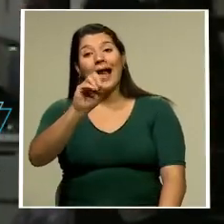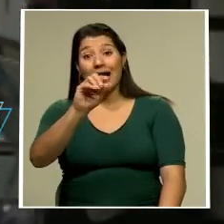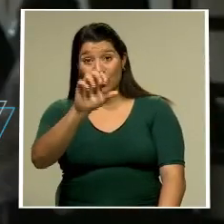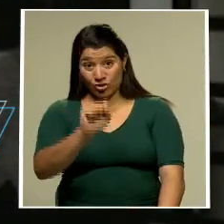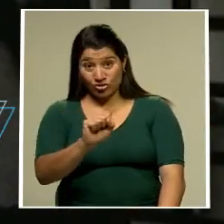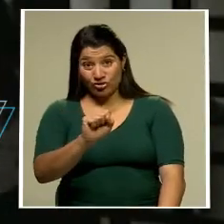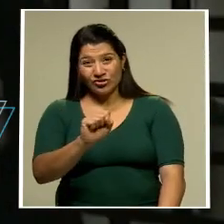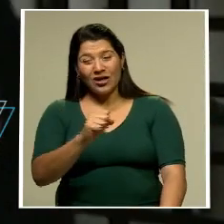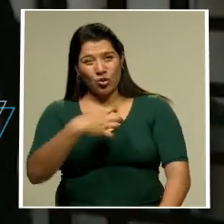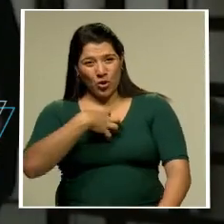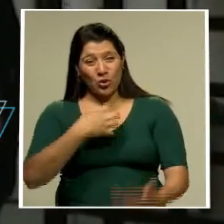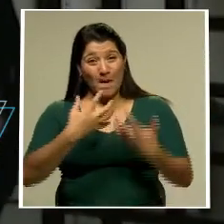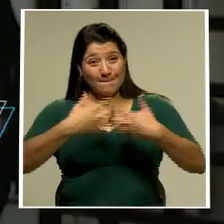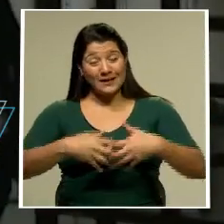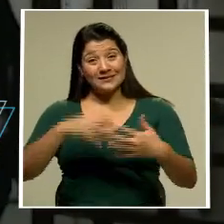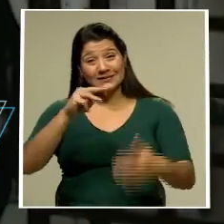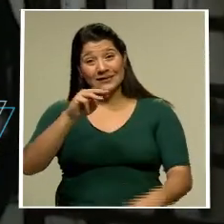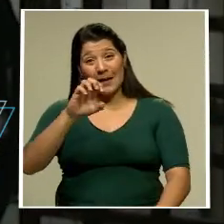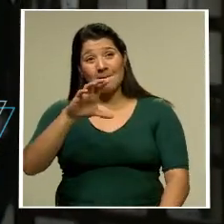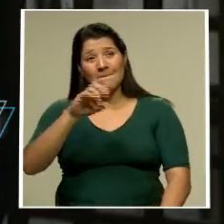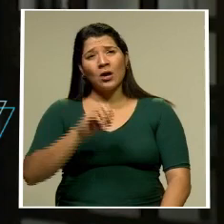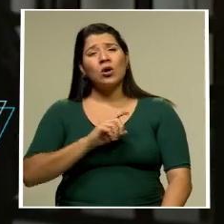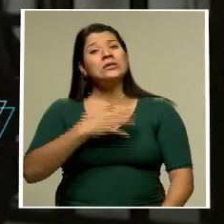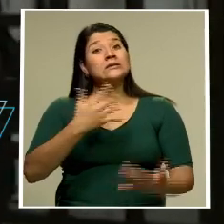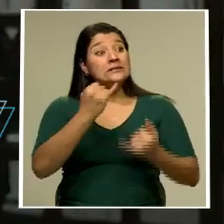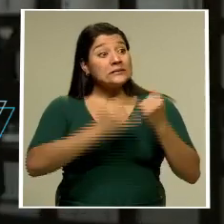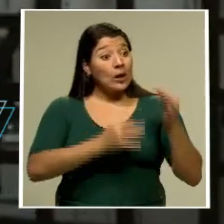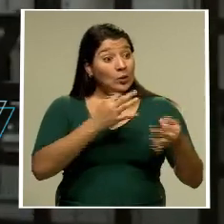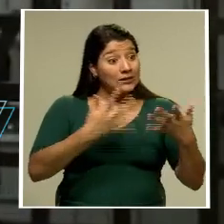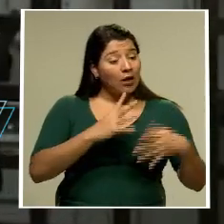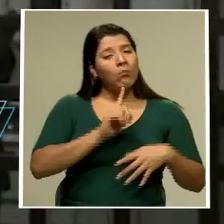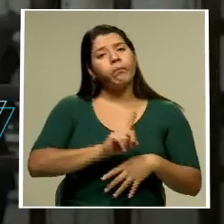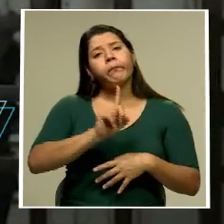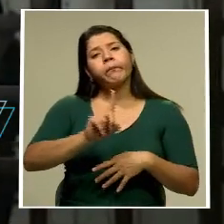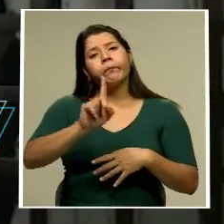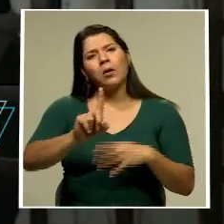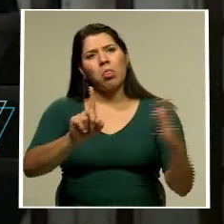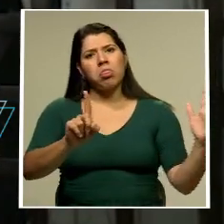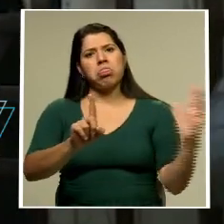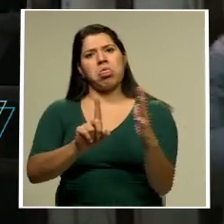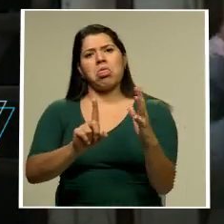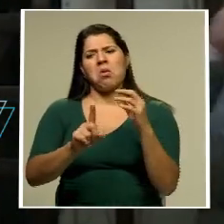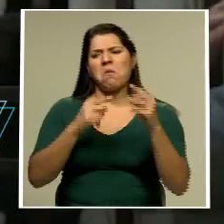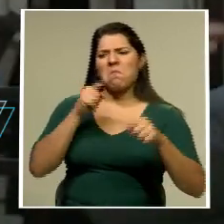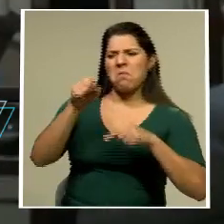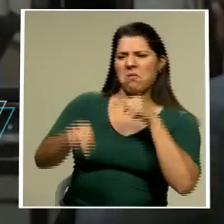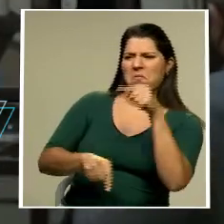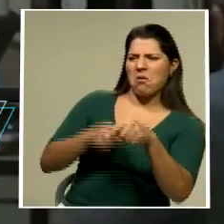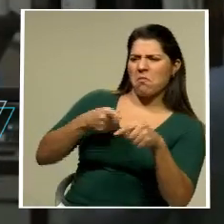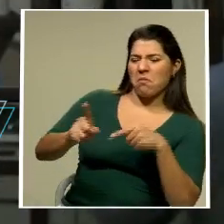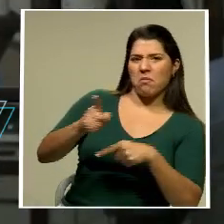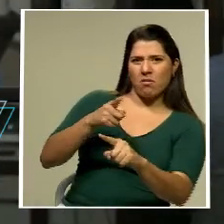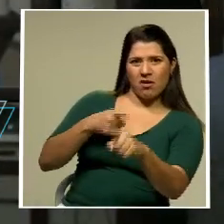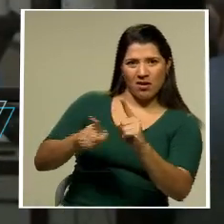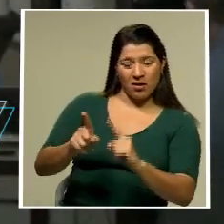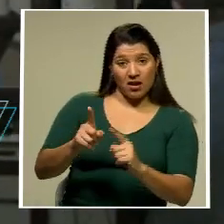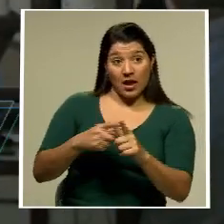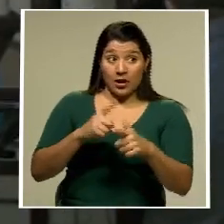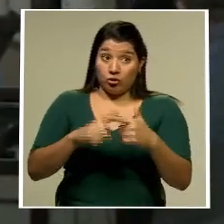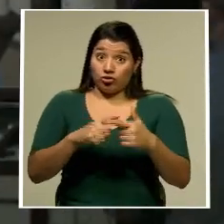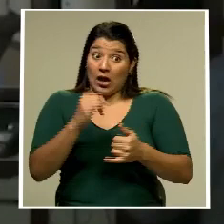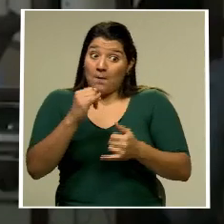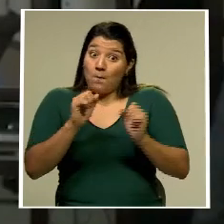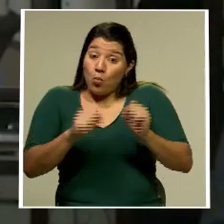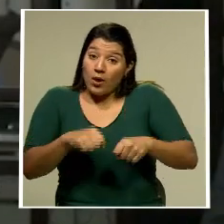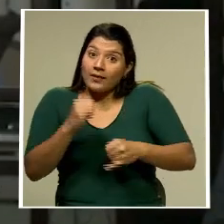salir enfrentó una serie de agresiones verbales y eso fácilmente puede derivar en una agresión incluso física,